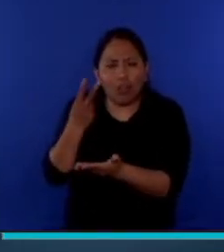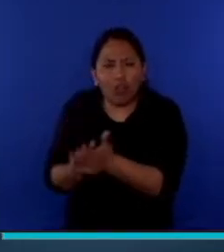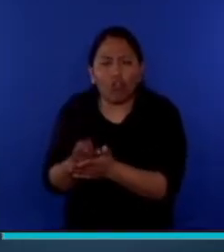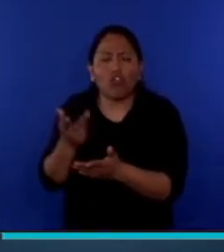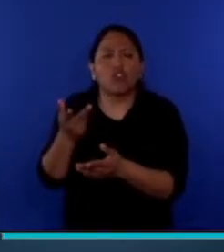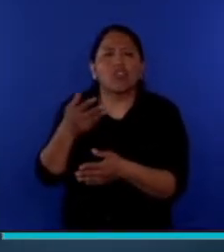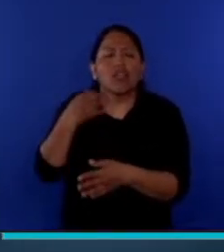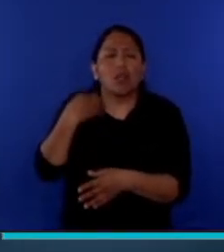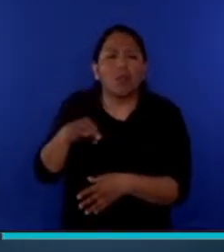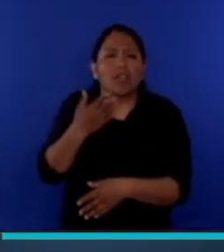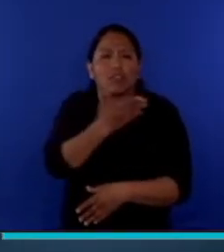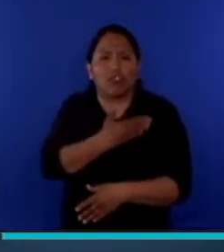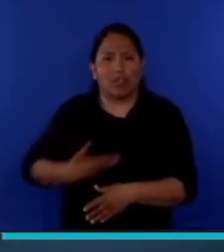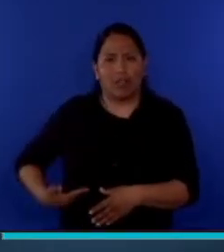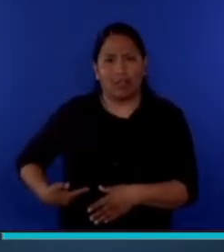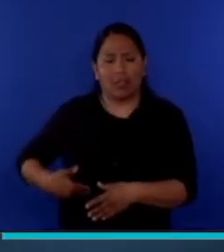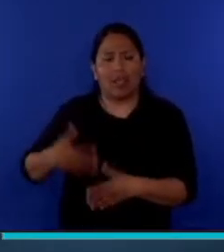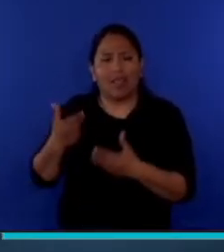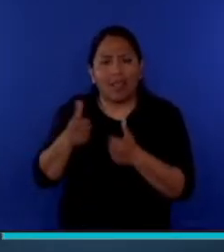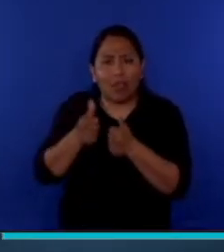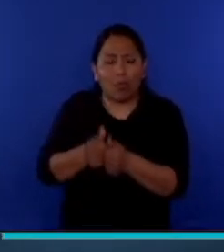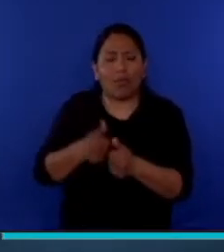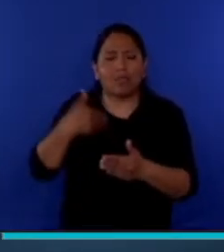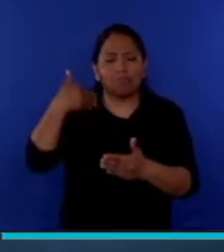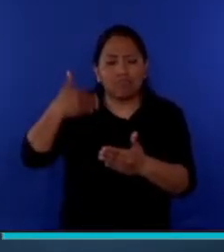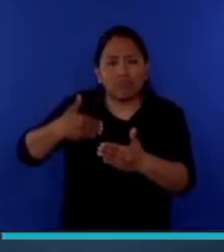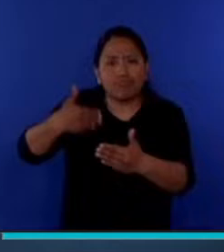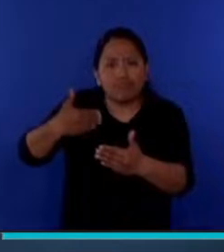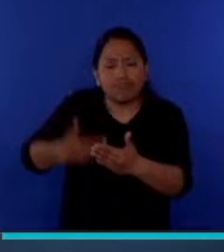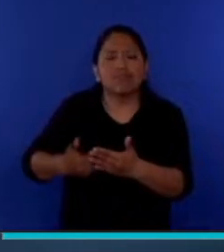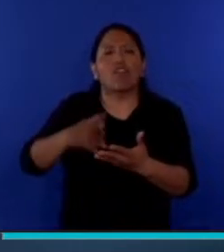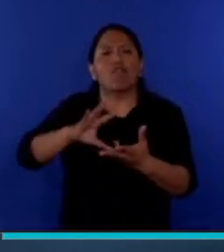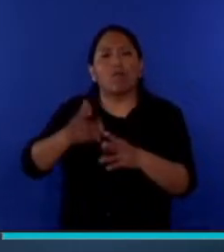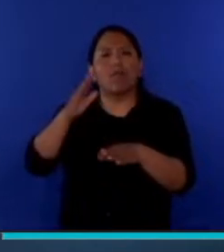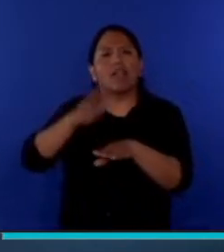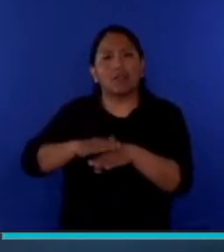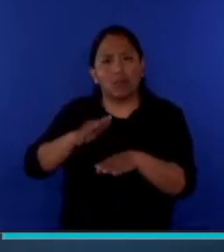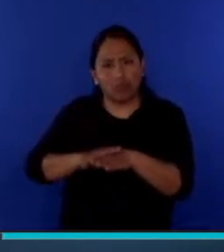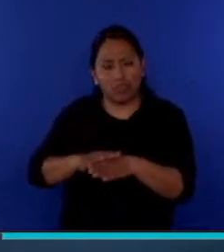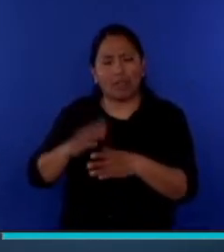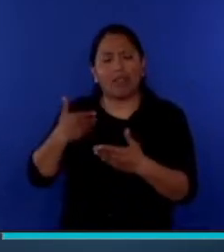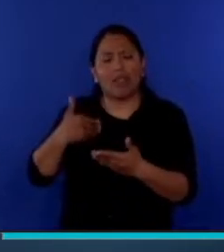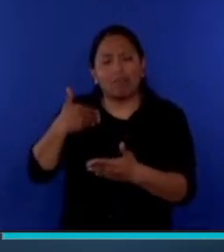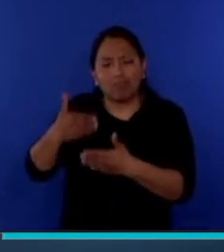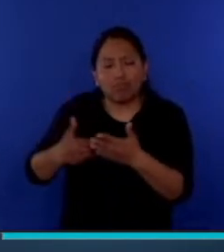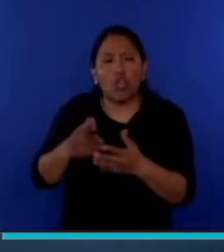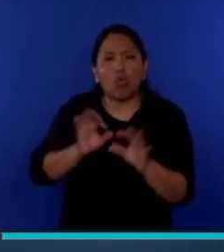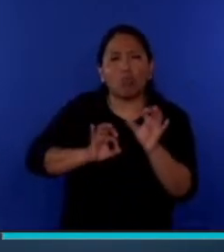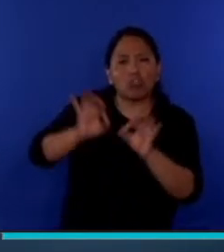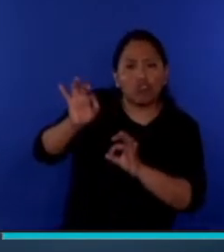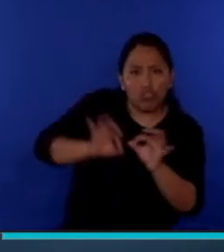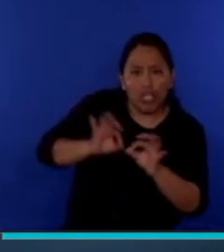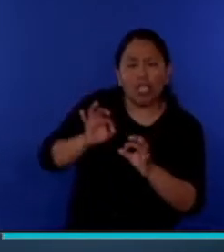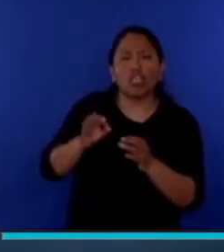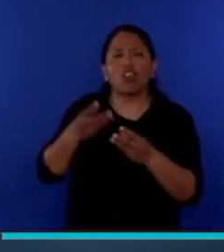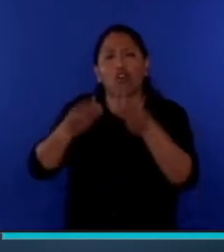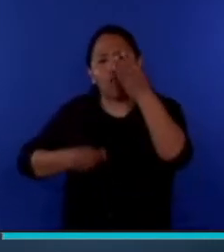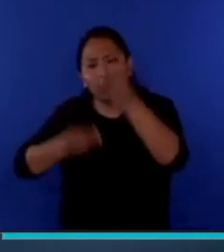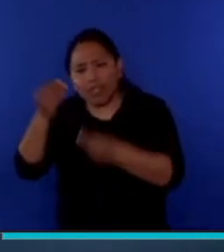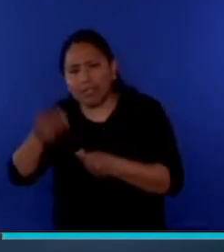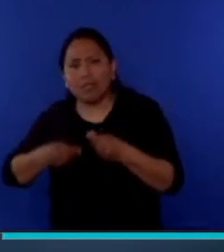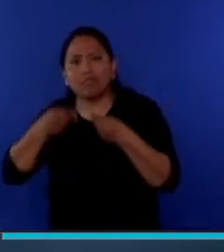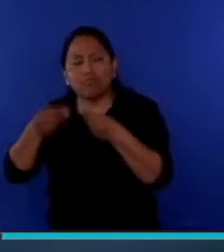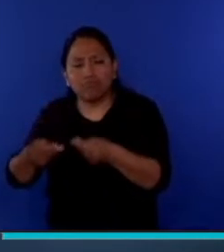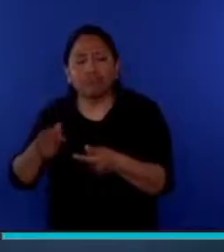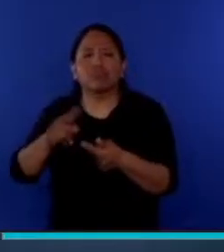deber del Estado de acompañar este proceso de manera responsable, de acompañar este proceso con proyectos, con financiamiento,